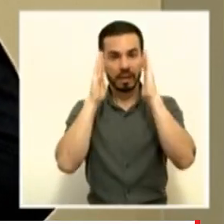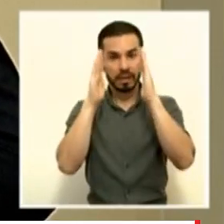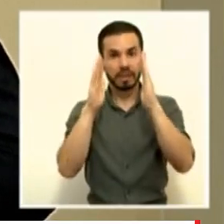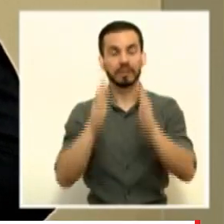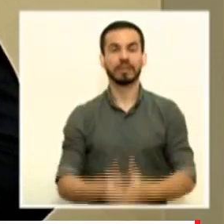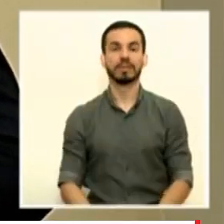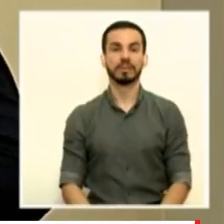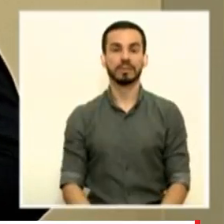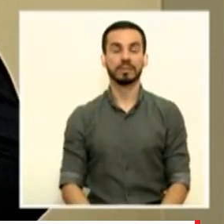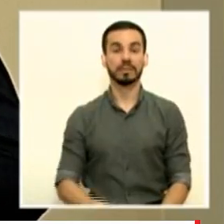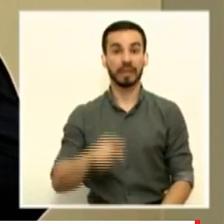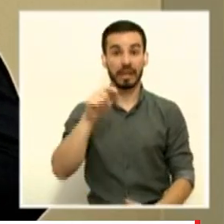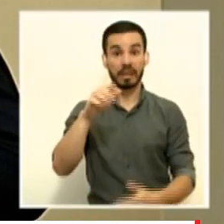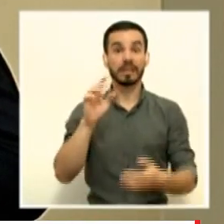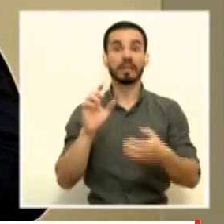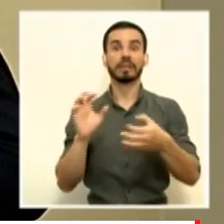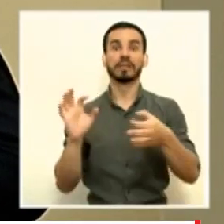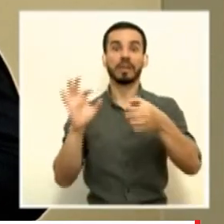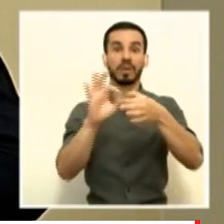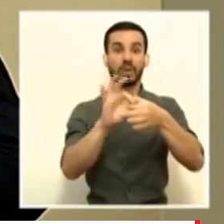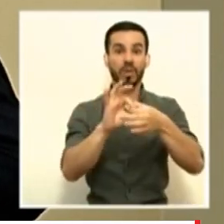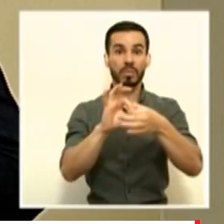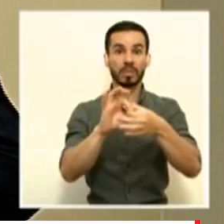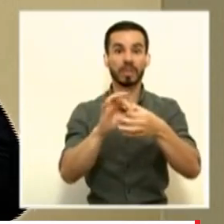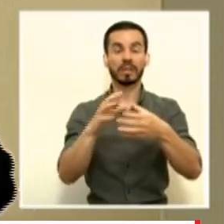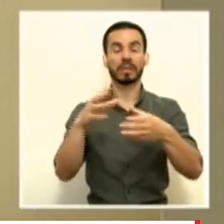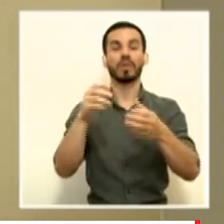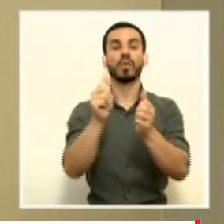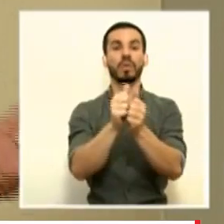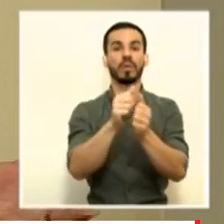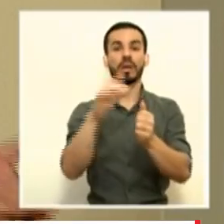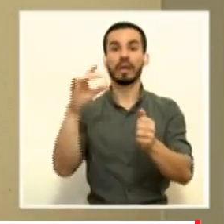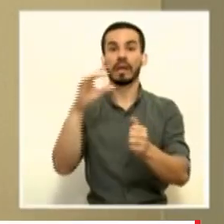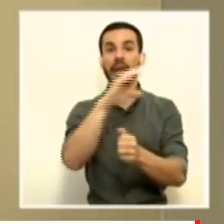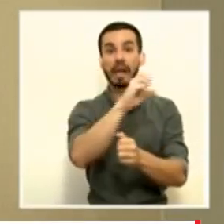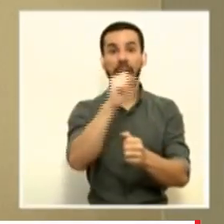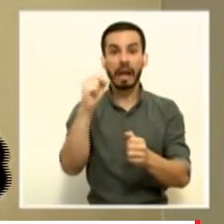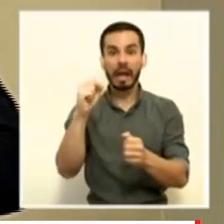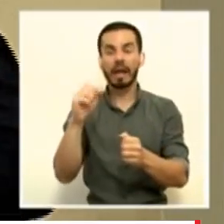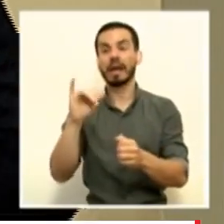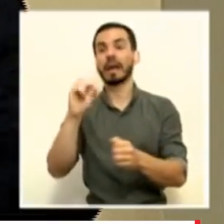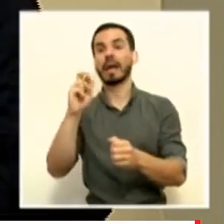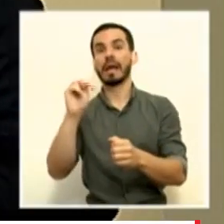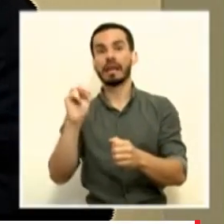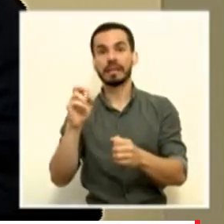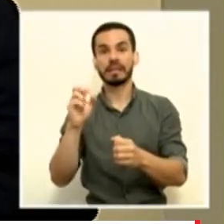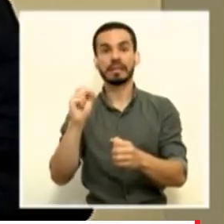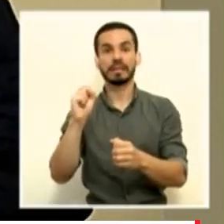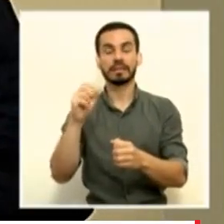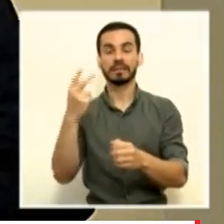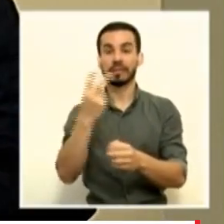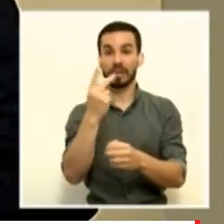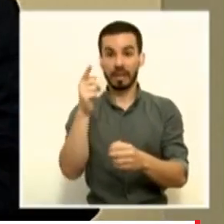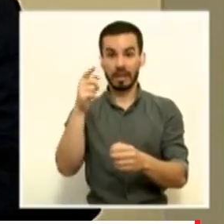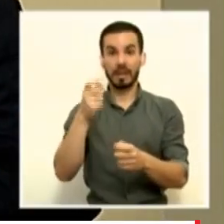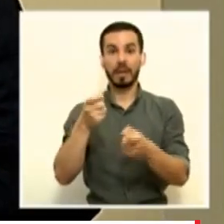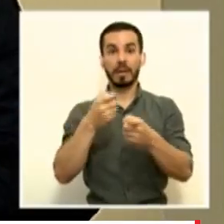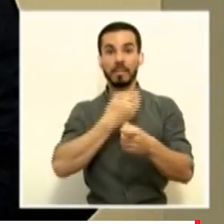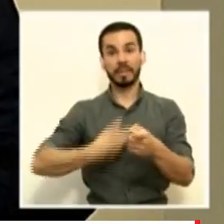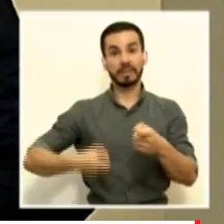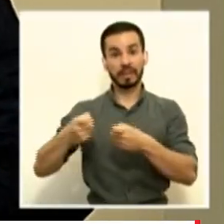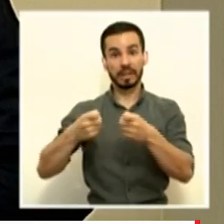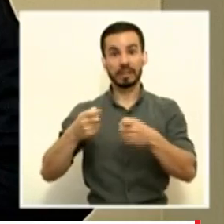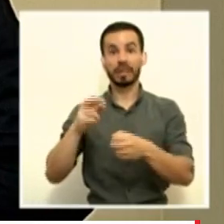atención y sobre ese convenio entre la Caja y el INS detallarán su presidente ejecutivo, don